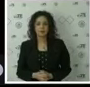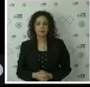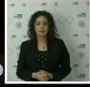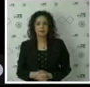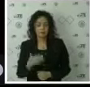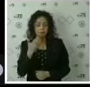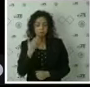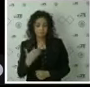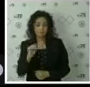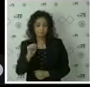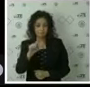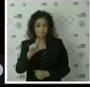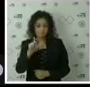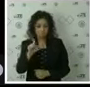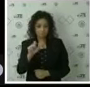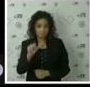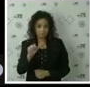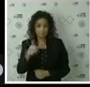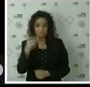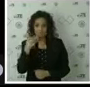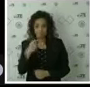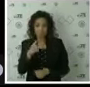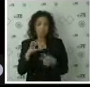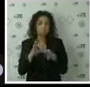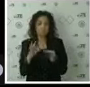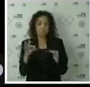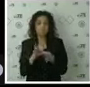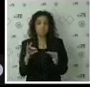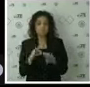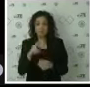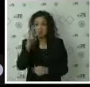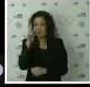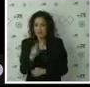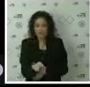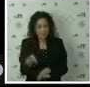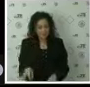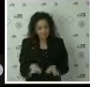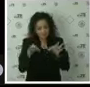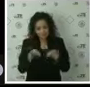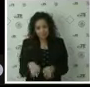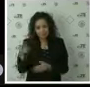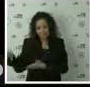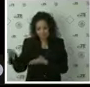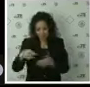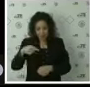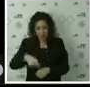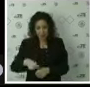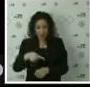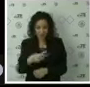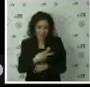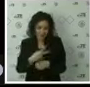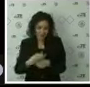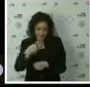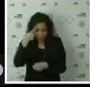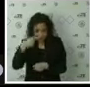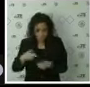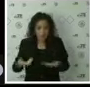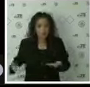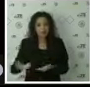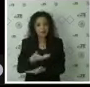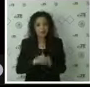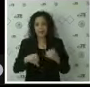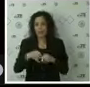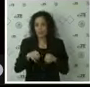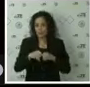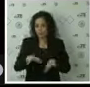Excelente, Alexa. Sin duda están siendo ustedes los invitados ideales para tener este intercambio. Y bueno, Miguel Ángel,